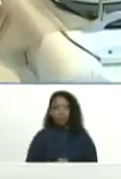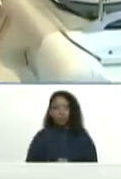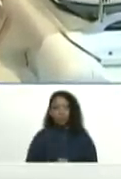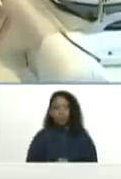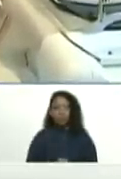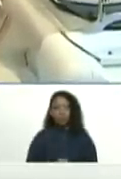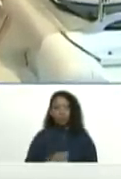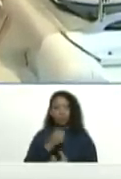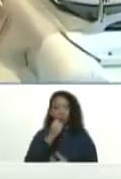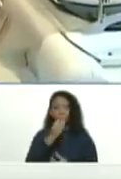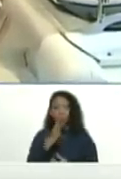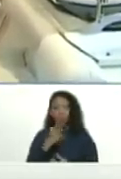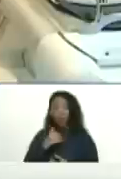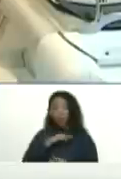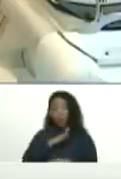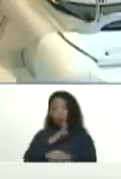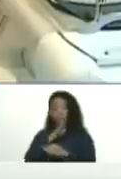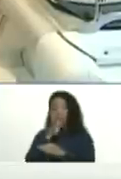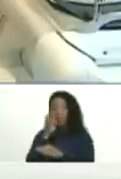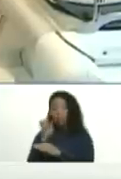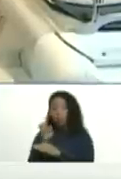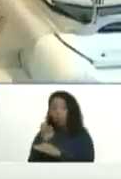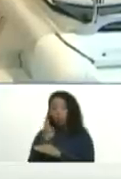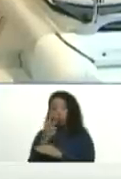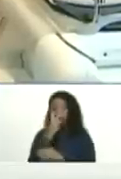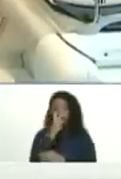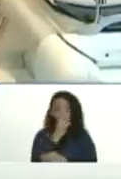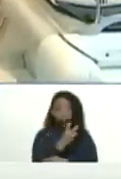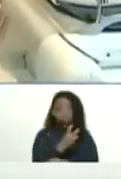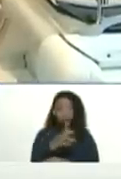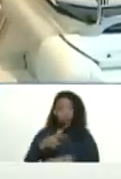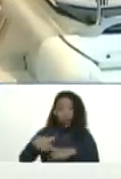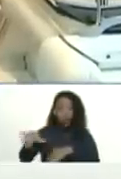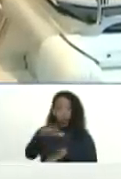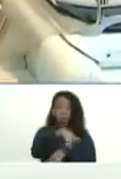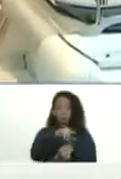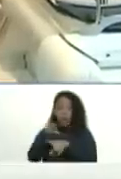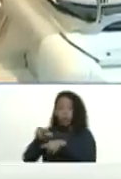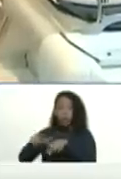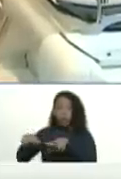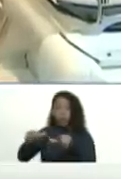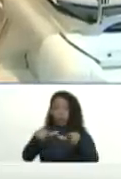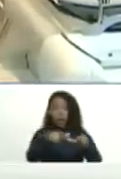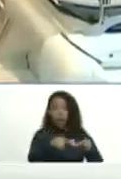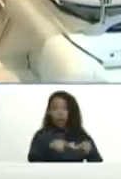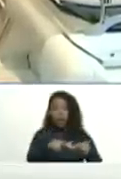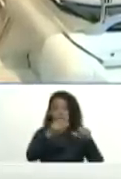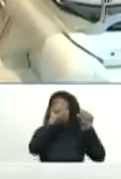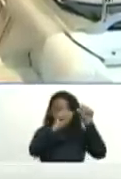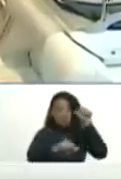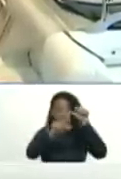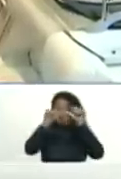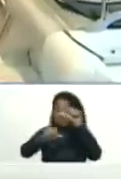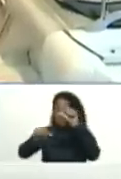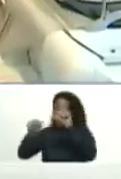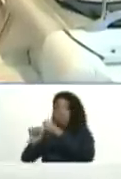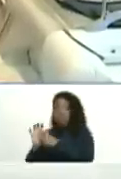Bueno, ahí estuvimos, recorrimos todos esos espacios, parte de lo que ha mostrado la CAVA